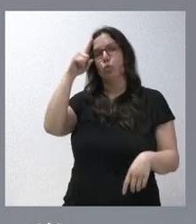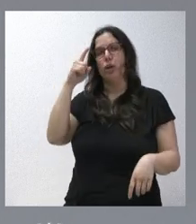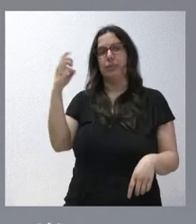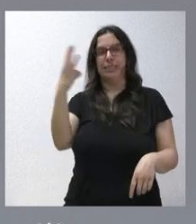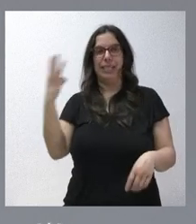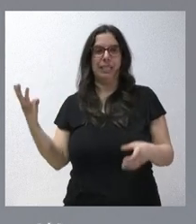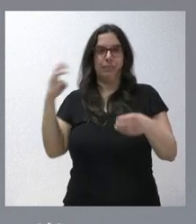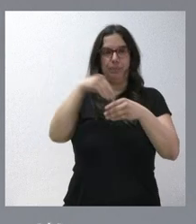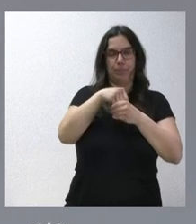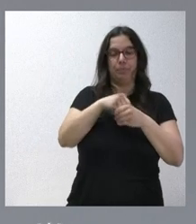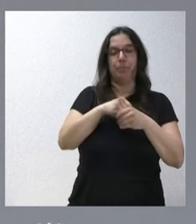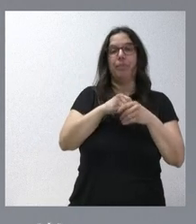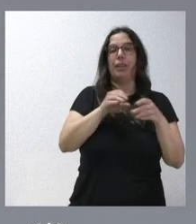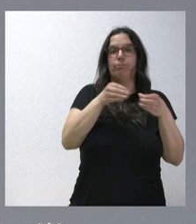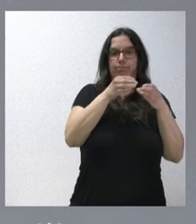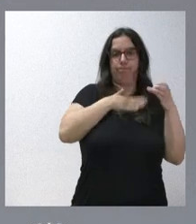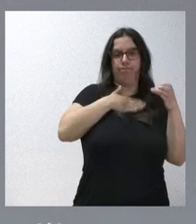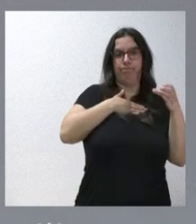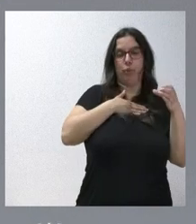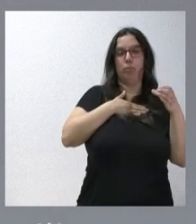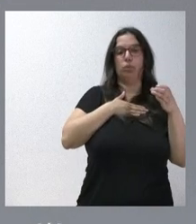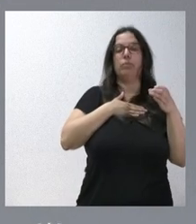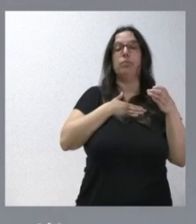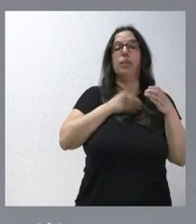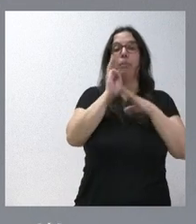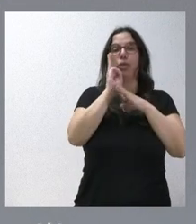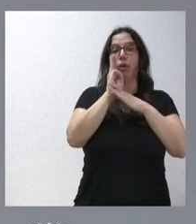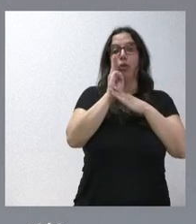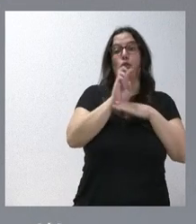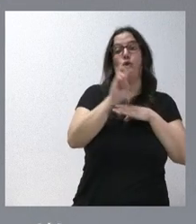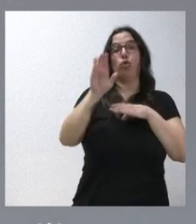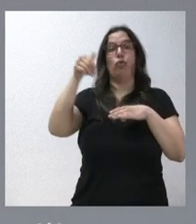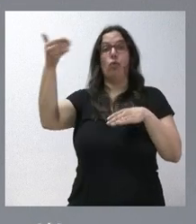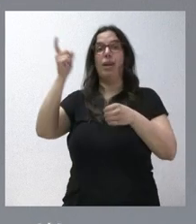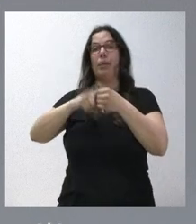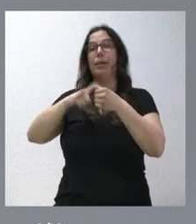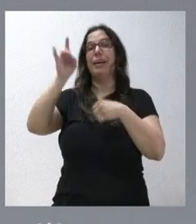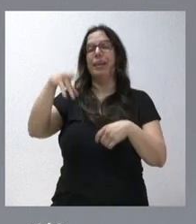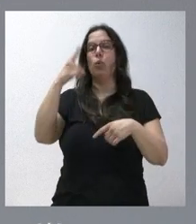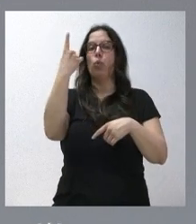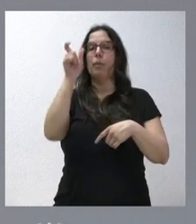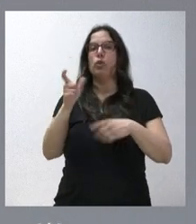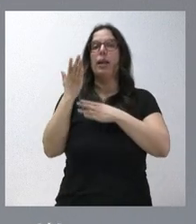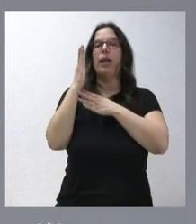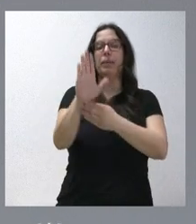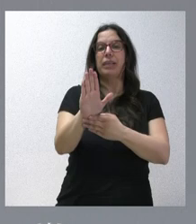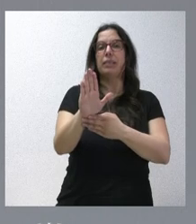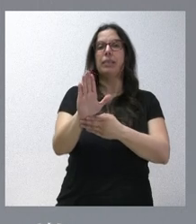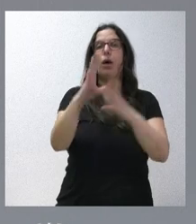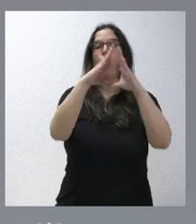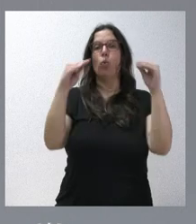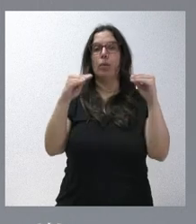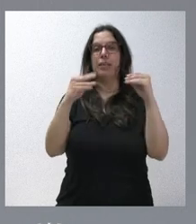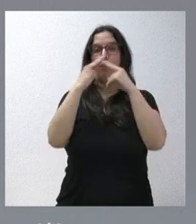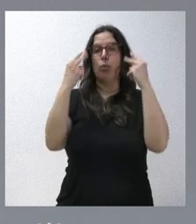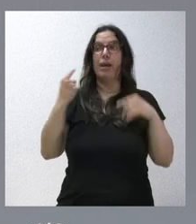la parte externa en cuanto al patronato van a formar parte del mismo un representante de cada una de las universidades